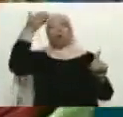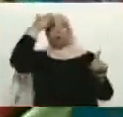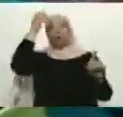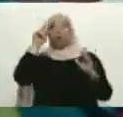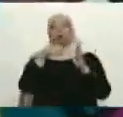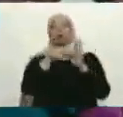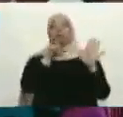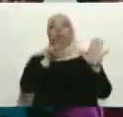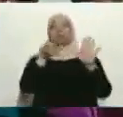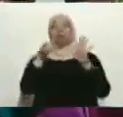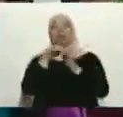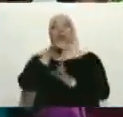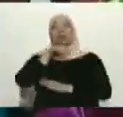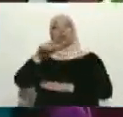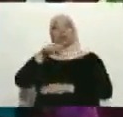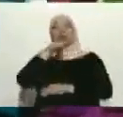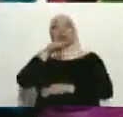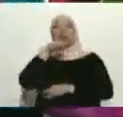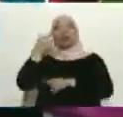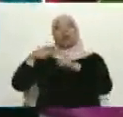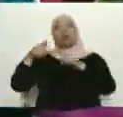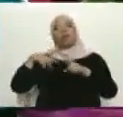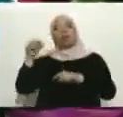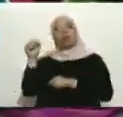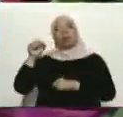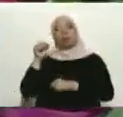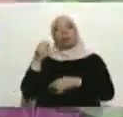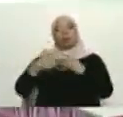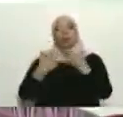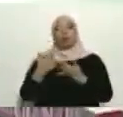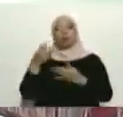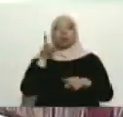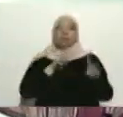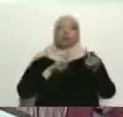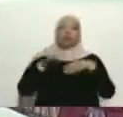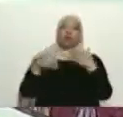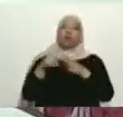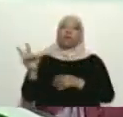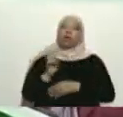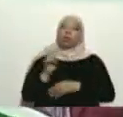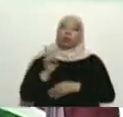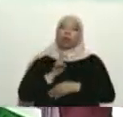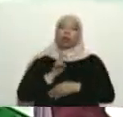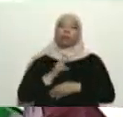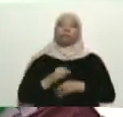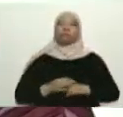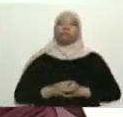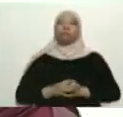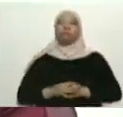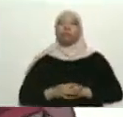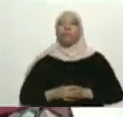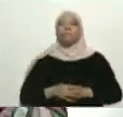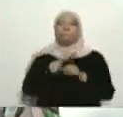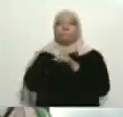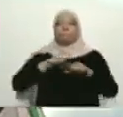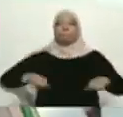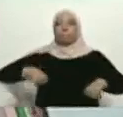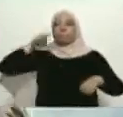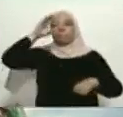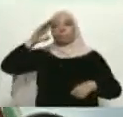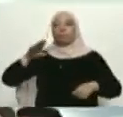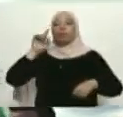139,000 funcionarios de los distintos cuerpos de seguridad se desplegaron en todo el territorio nacional Igualmente activos más de